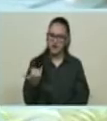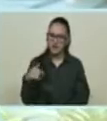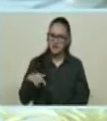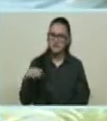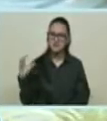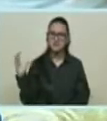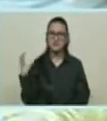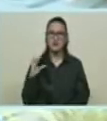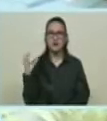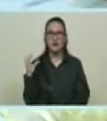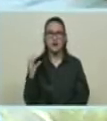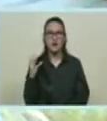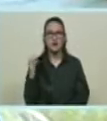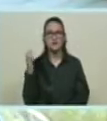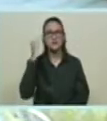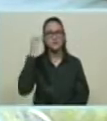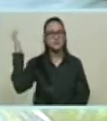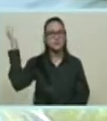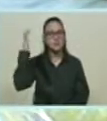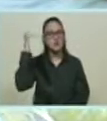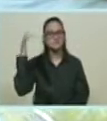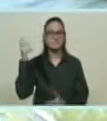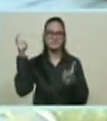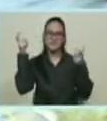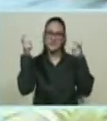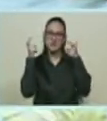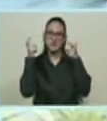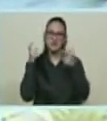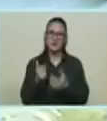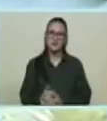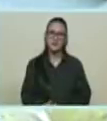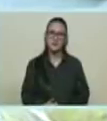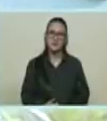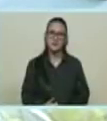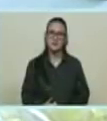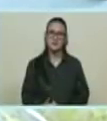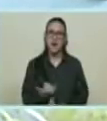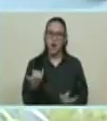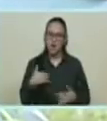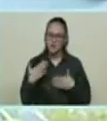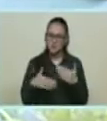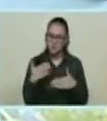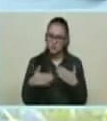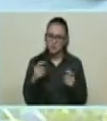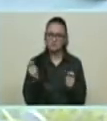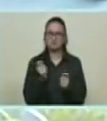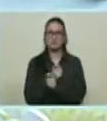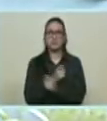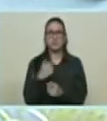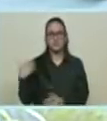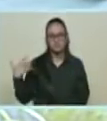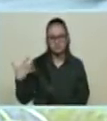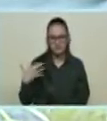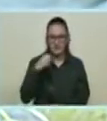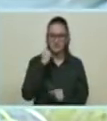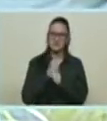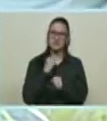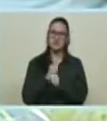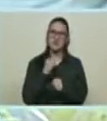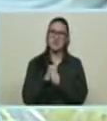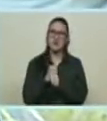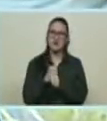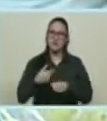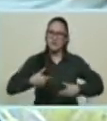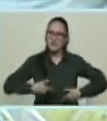ciudad que soñó nuestro comandante Chávez y que hemos ido haciendo realidad en el transcurso de estos años de trabajo,